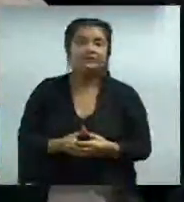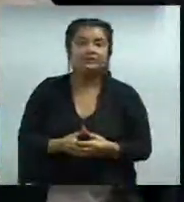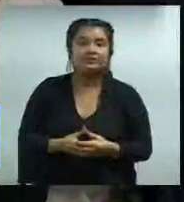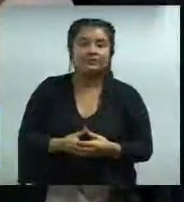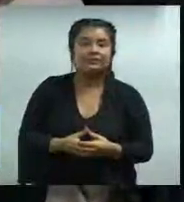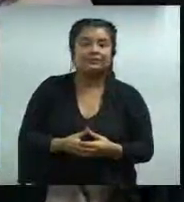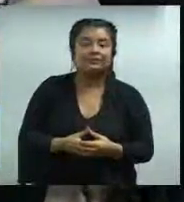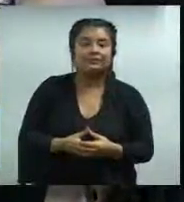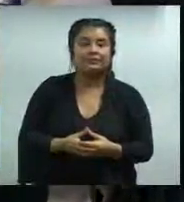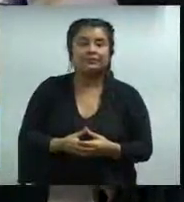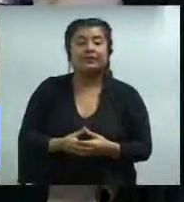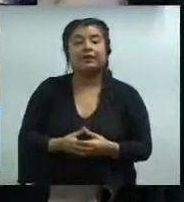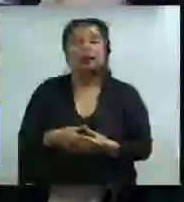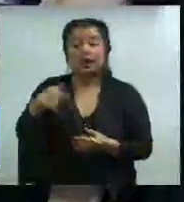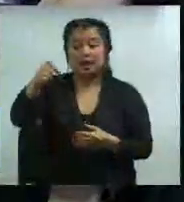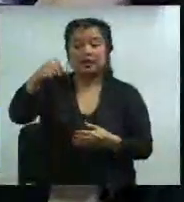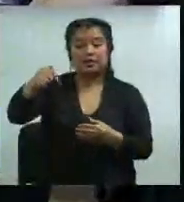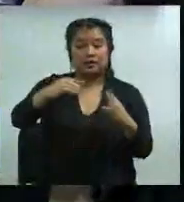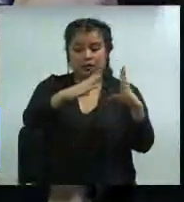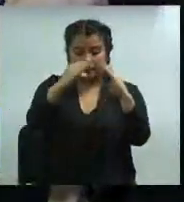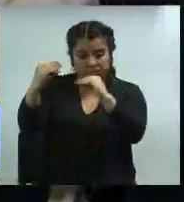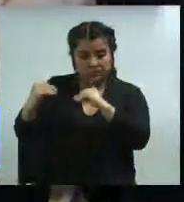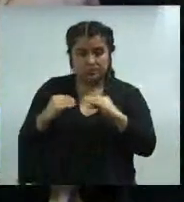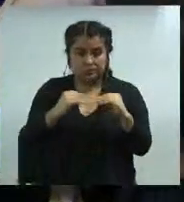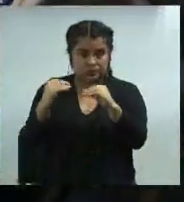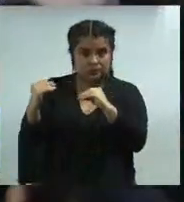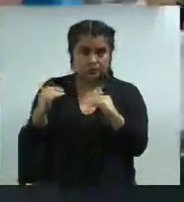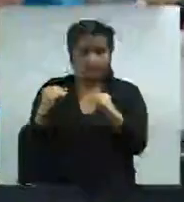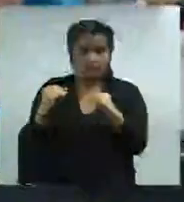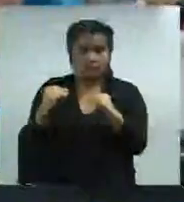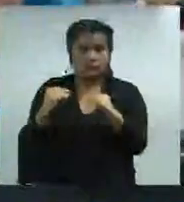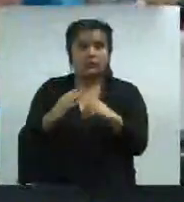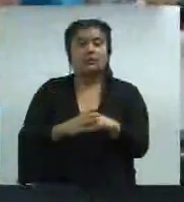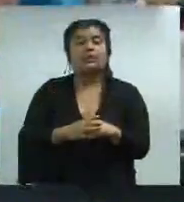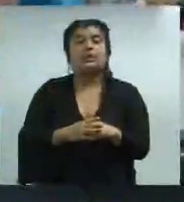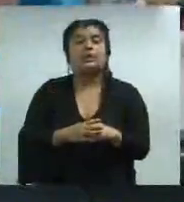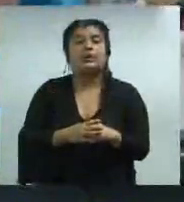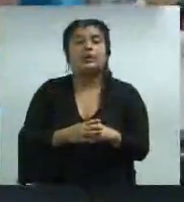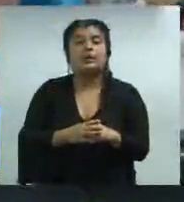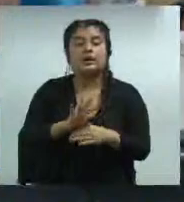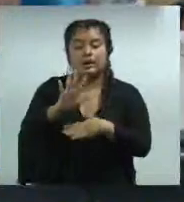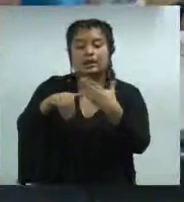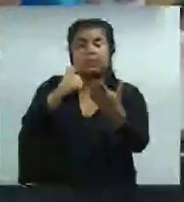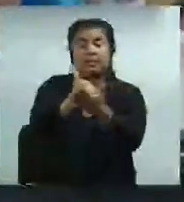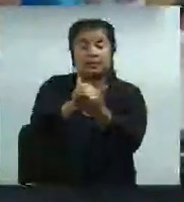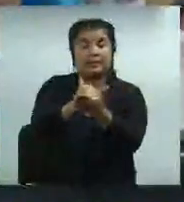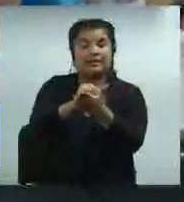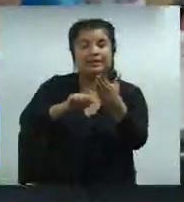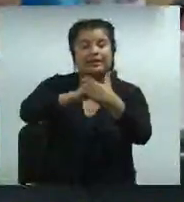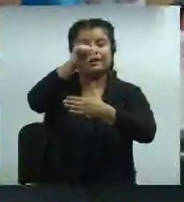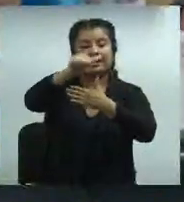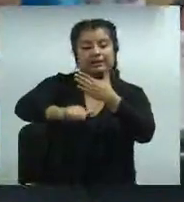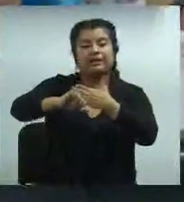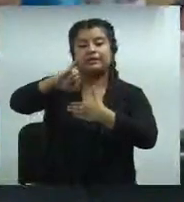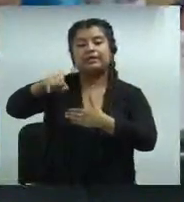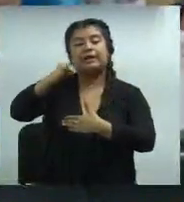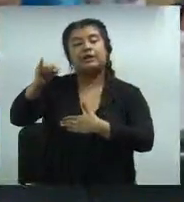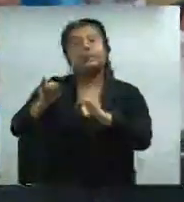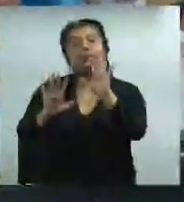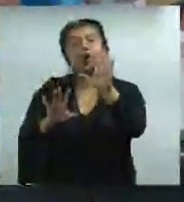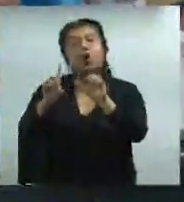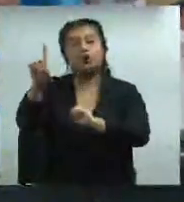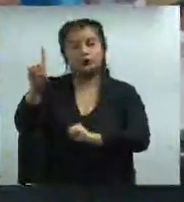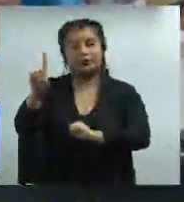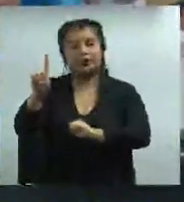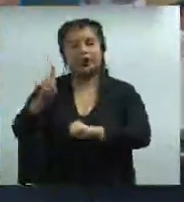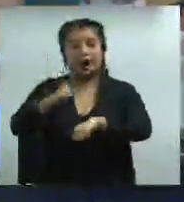Señores representantes, se somete a discusión la propuesta de orden del día para el jueves 11 de abril a las